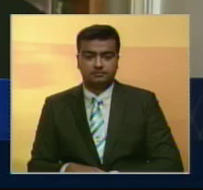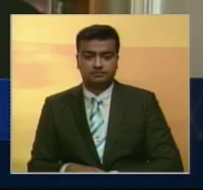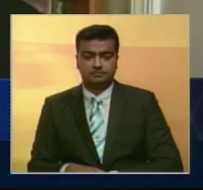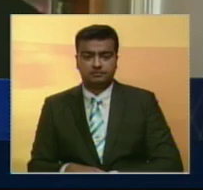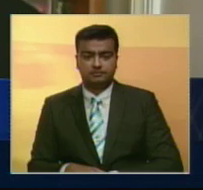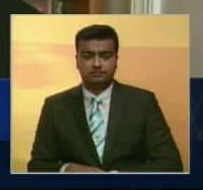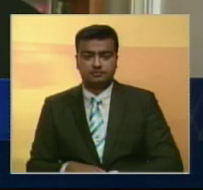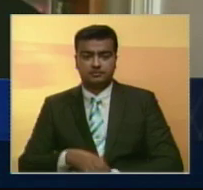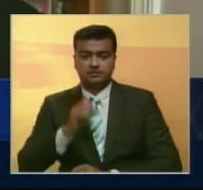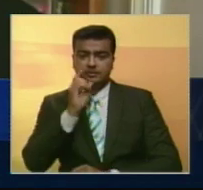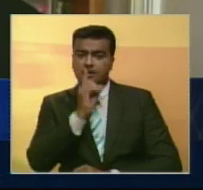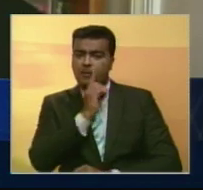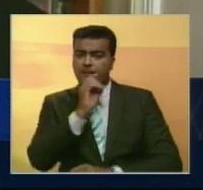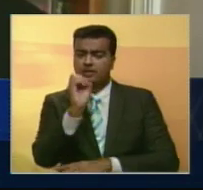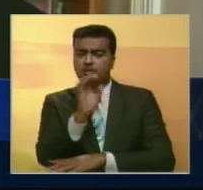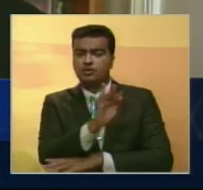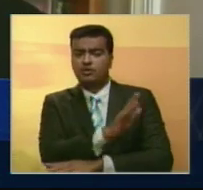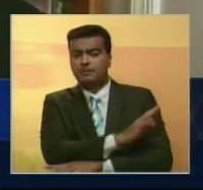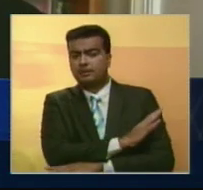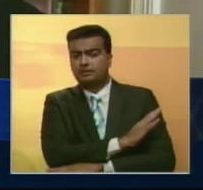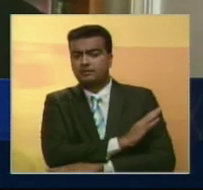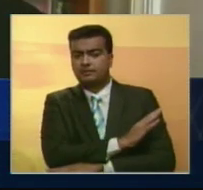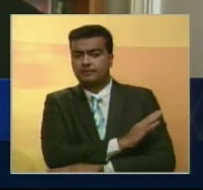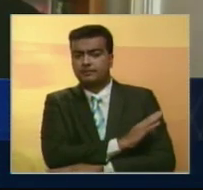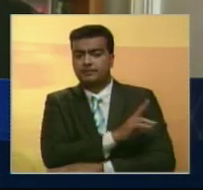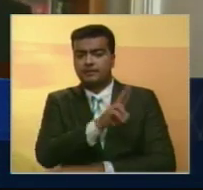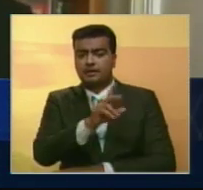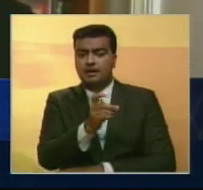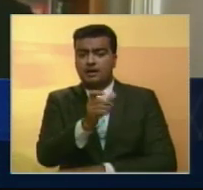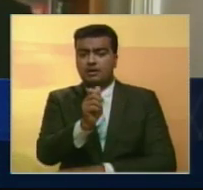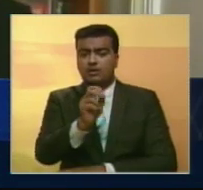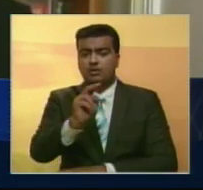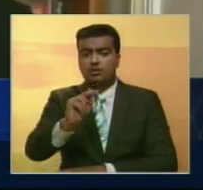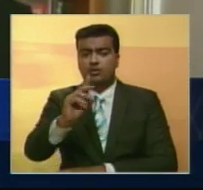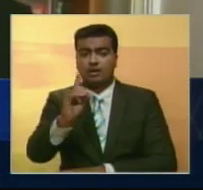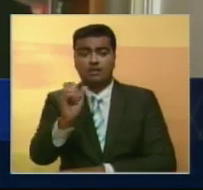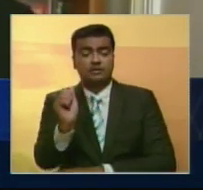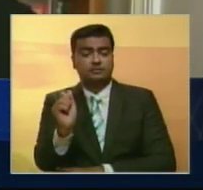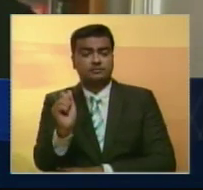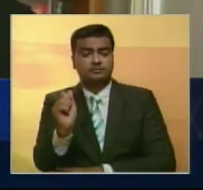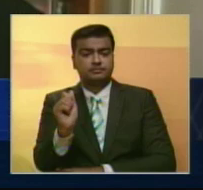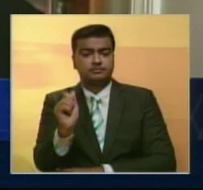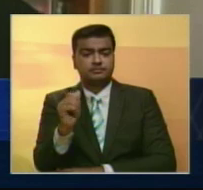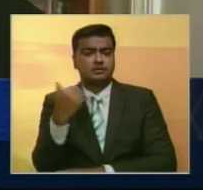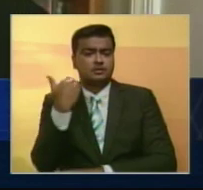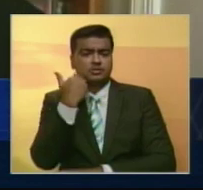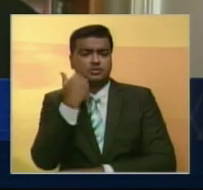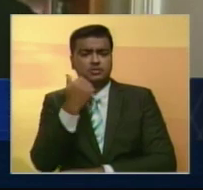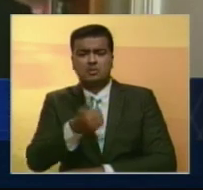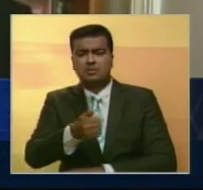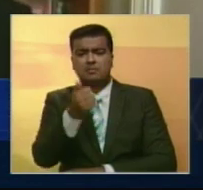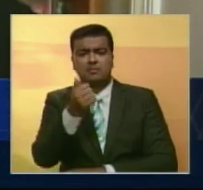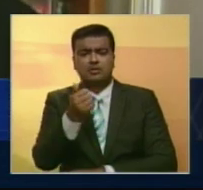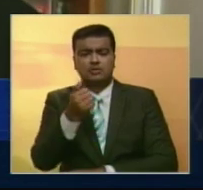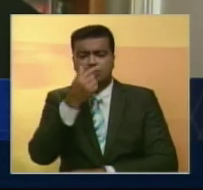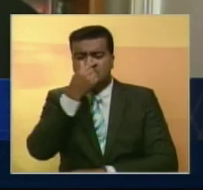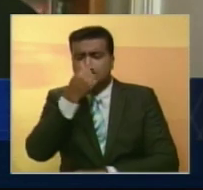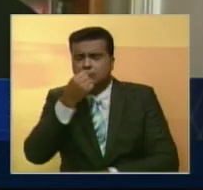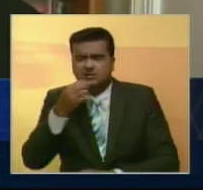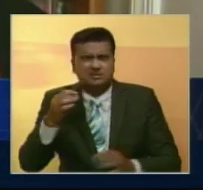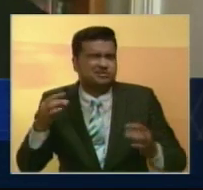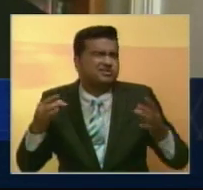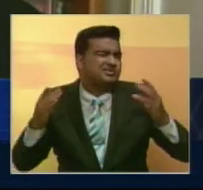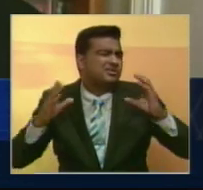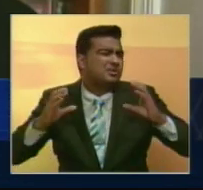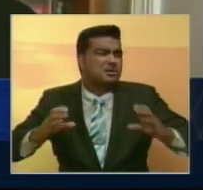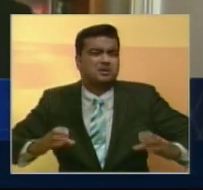Es el nombre de un bosque en Uganda, en el África. Los síntomas no pasarían de ser más que como una fuerte gripe, da dolor de